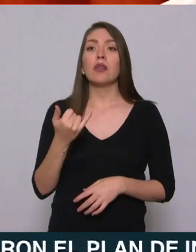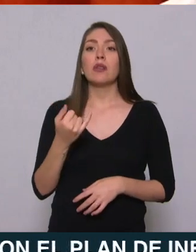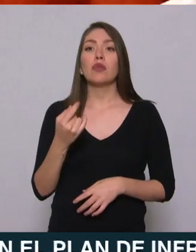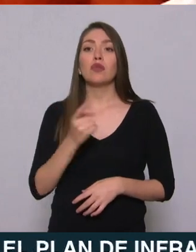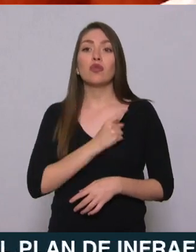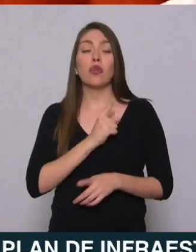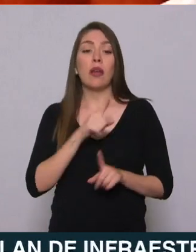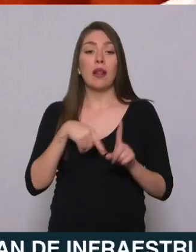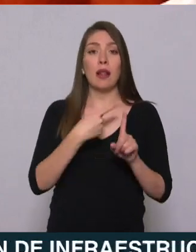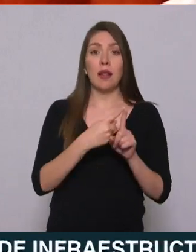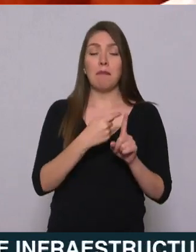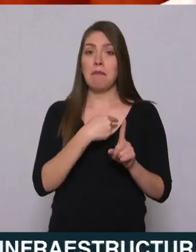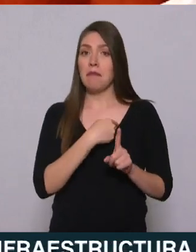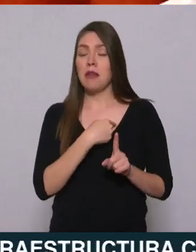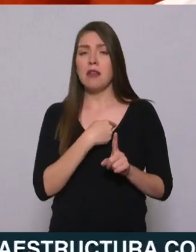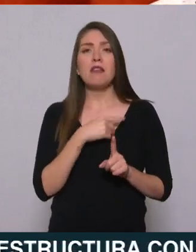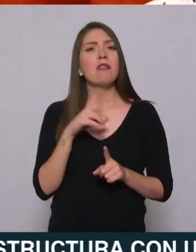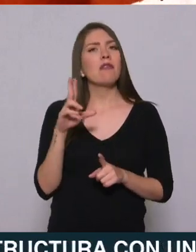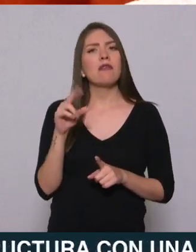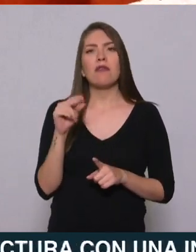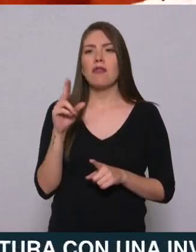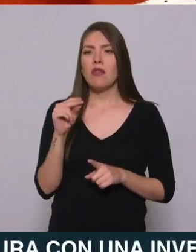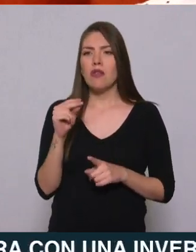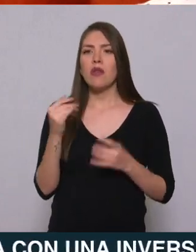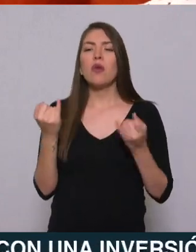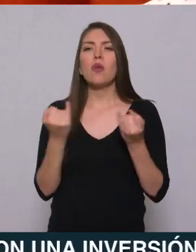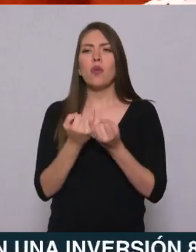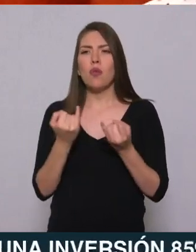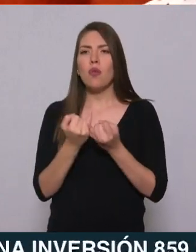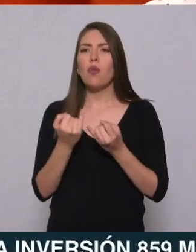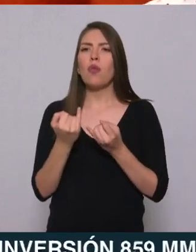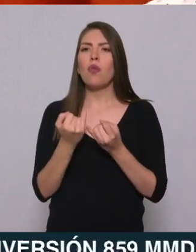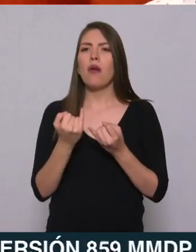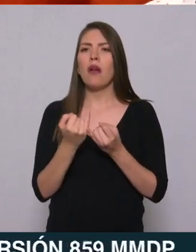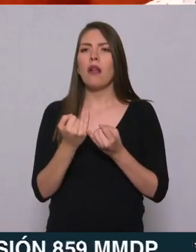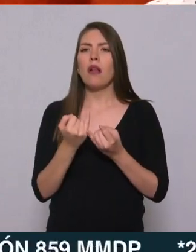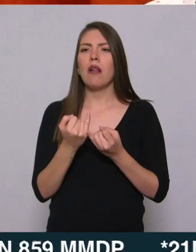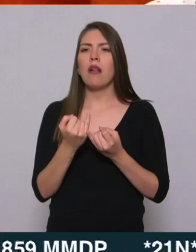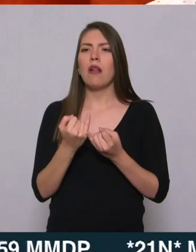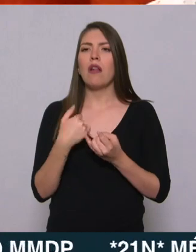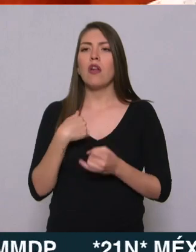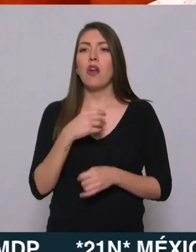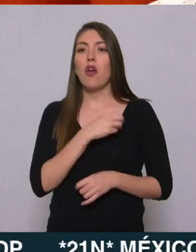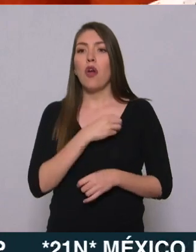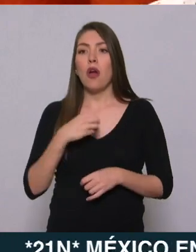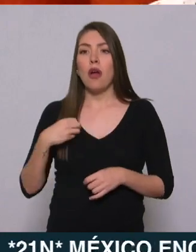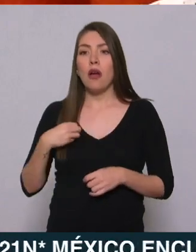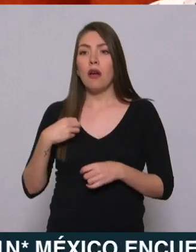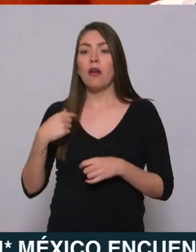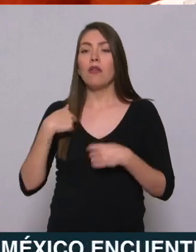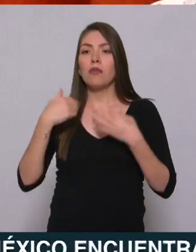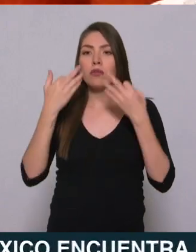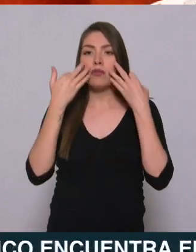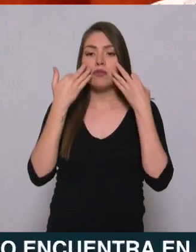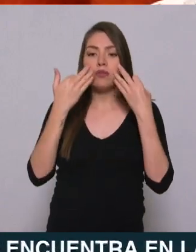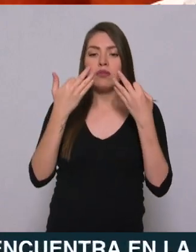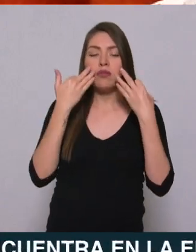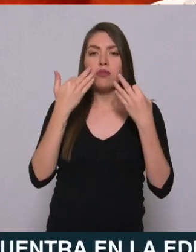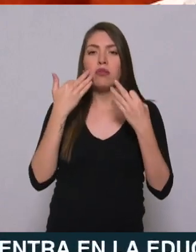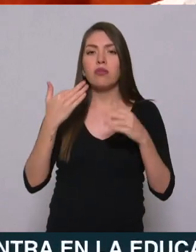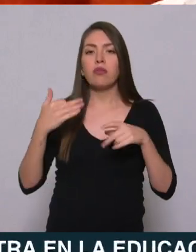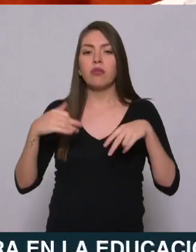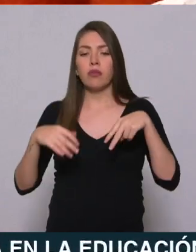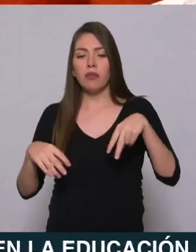de mí, sino que también fui obligada a ser testigo de los abusos contra otras